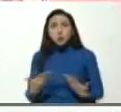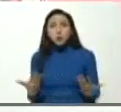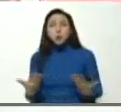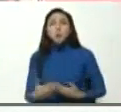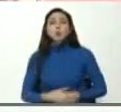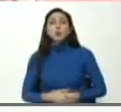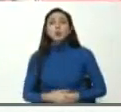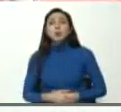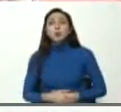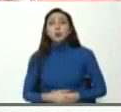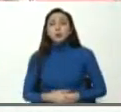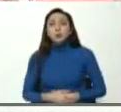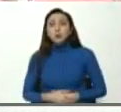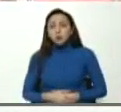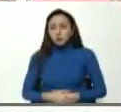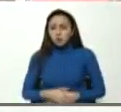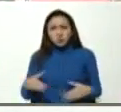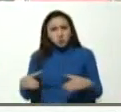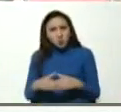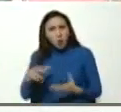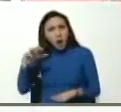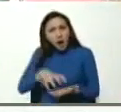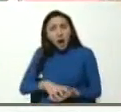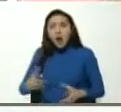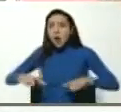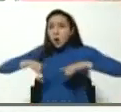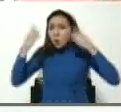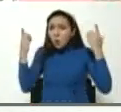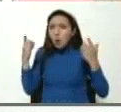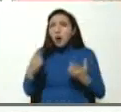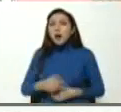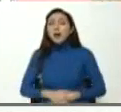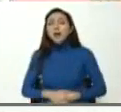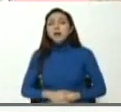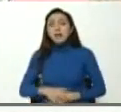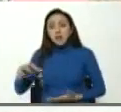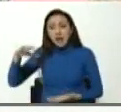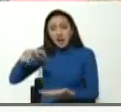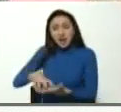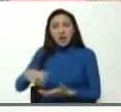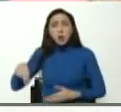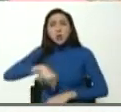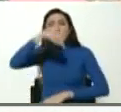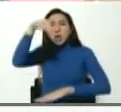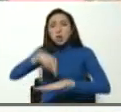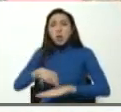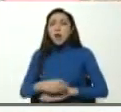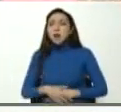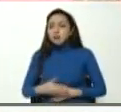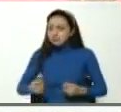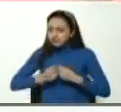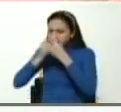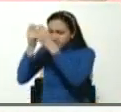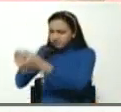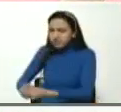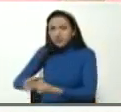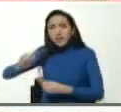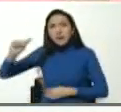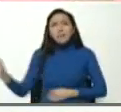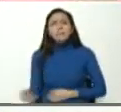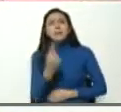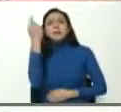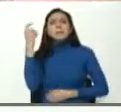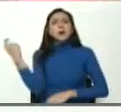convenio constitutivo entre el estado la guaira y el estado nacional y el primer gobernador que